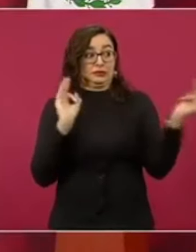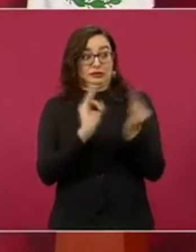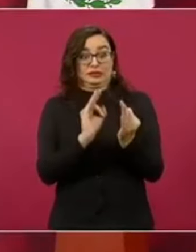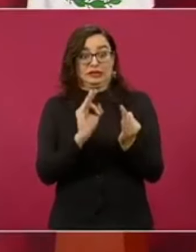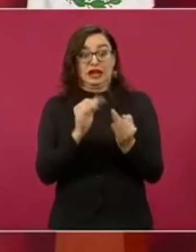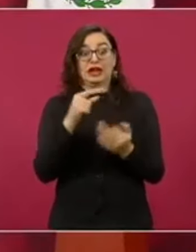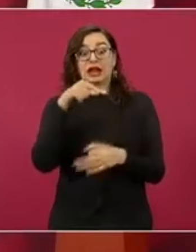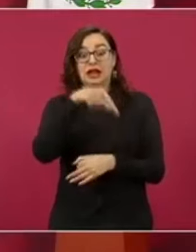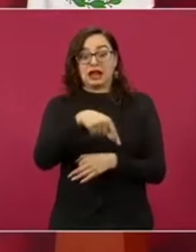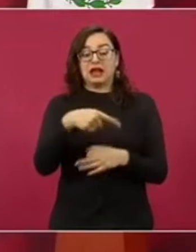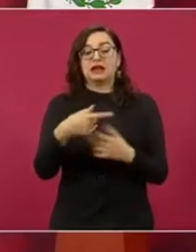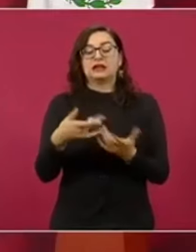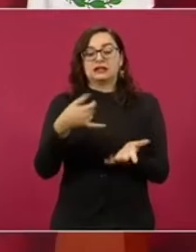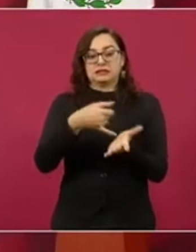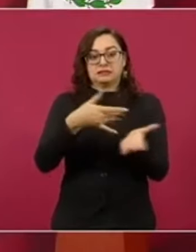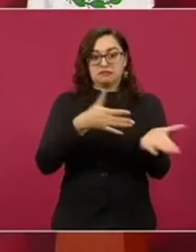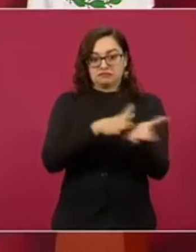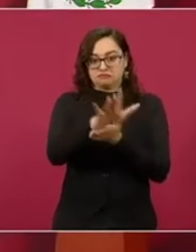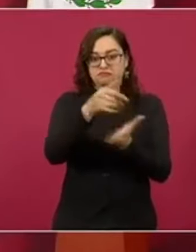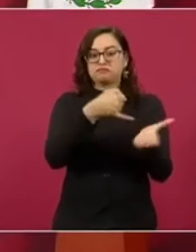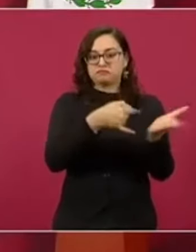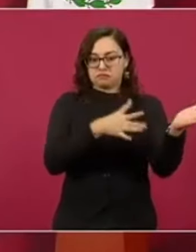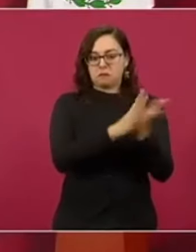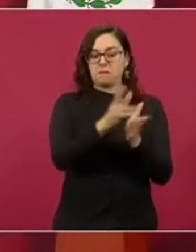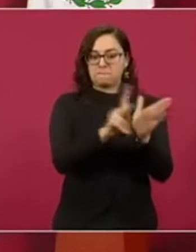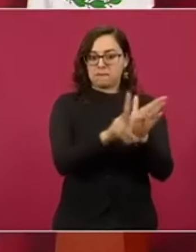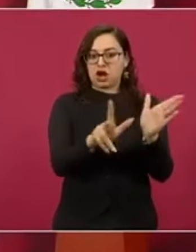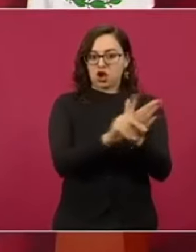estaba la imprenta del Hijo del Aguisote,